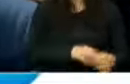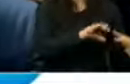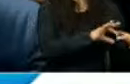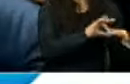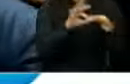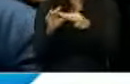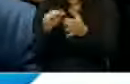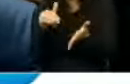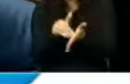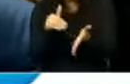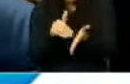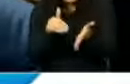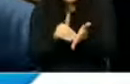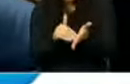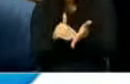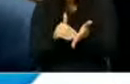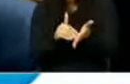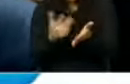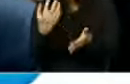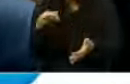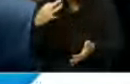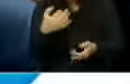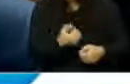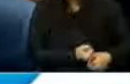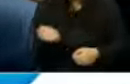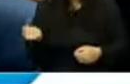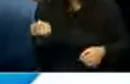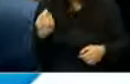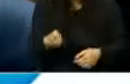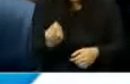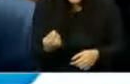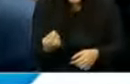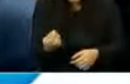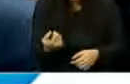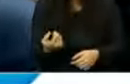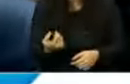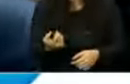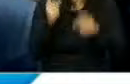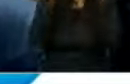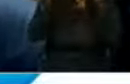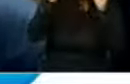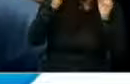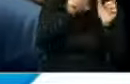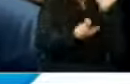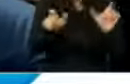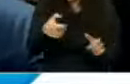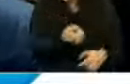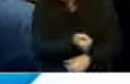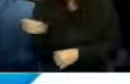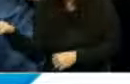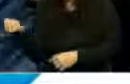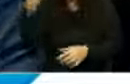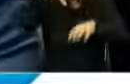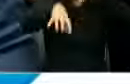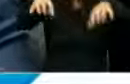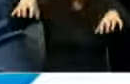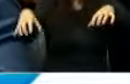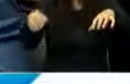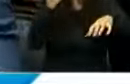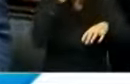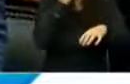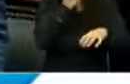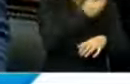nombre de muchos docentes, Emma, que están ahí bordeando el Congreso, mirando, custodiando de cerca cuál es el